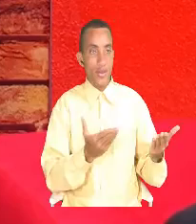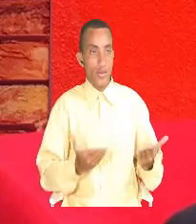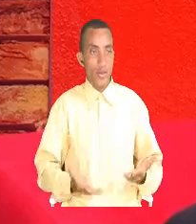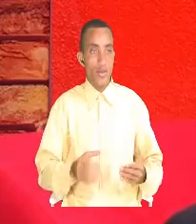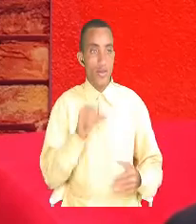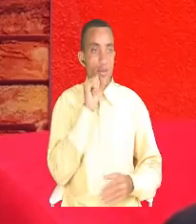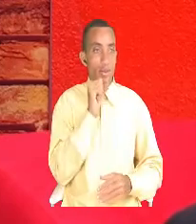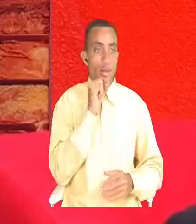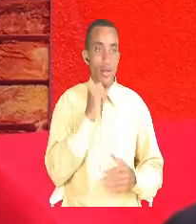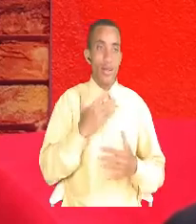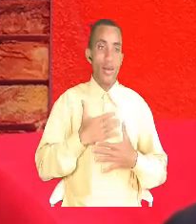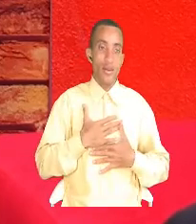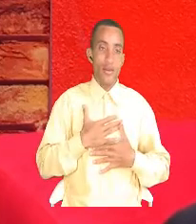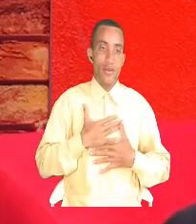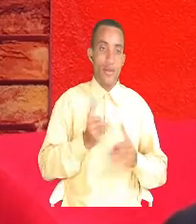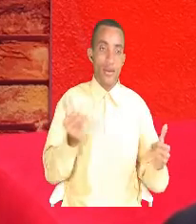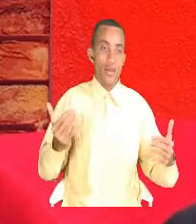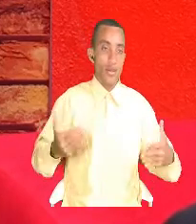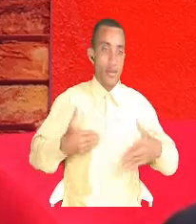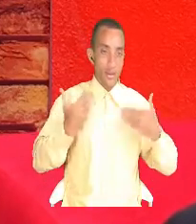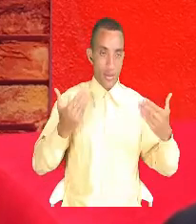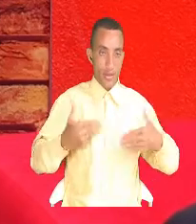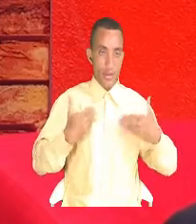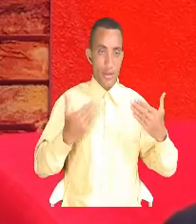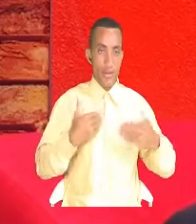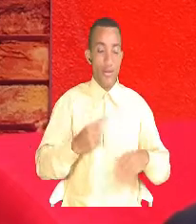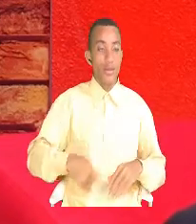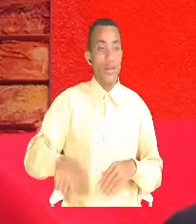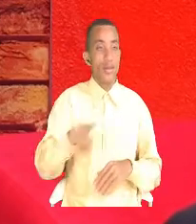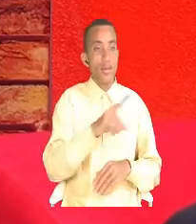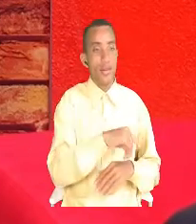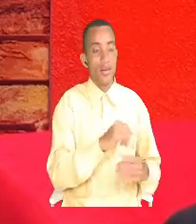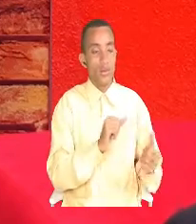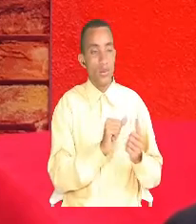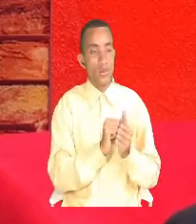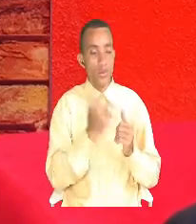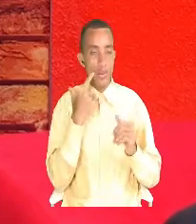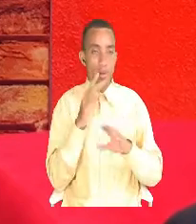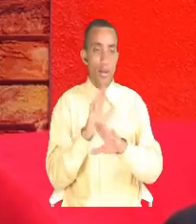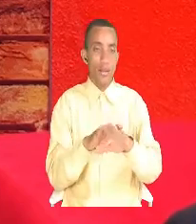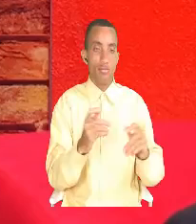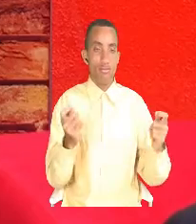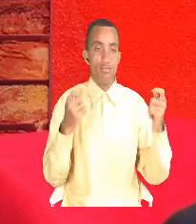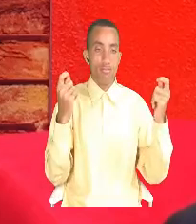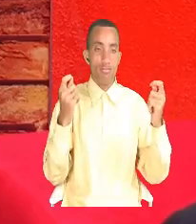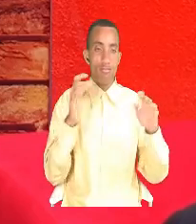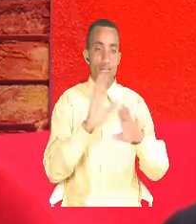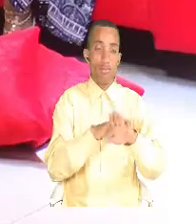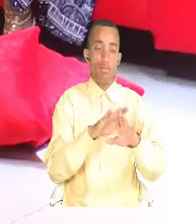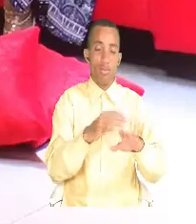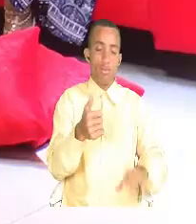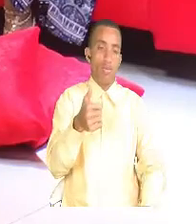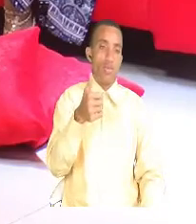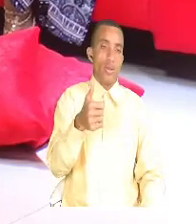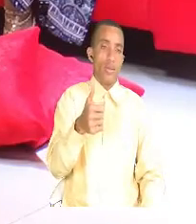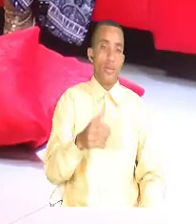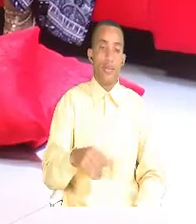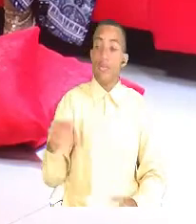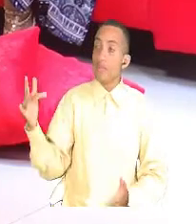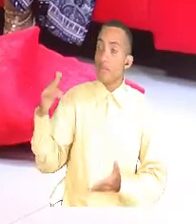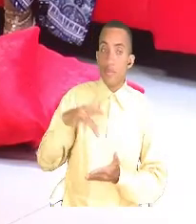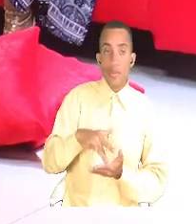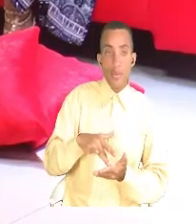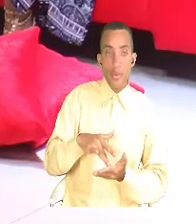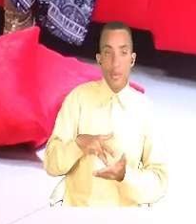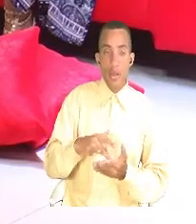Barranca, feliz, contenta de estar aquí con ustedes y pues de darles esta gran noticia para Barranca. Bueno, llega a Barranca Bermeja una